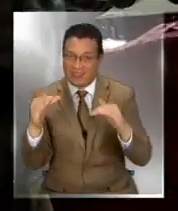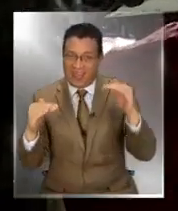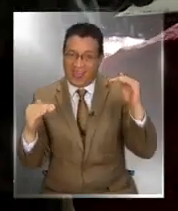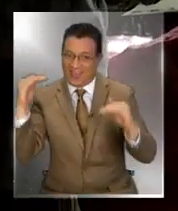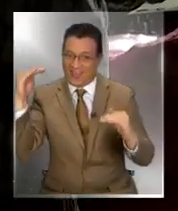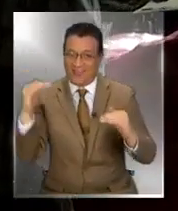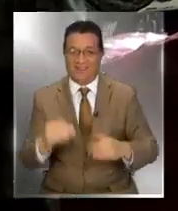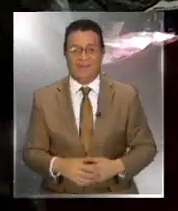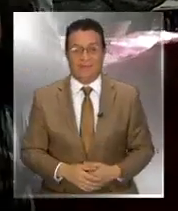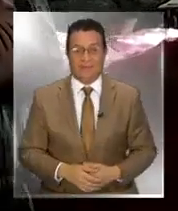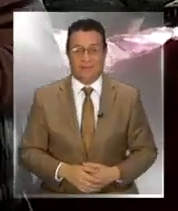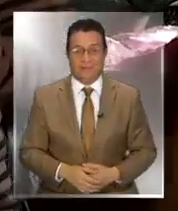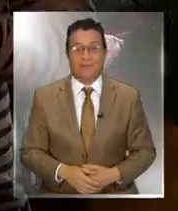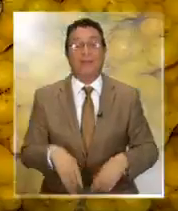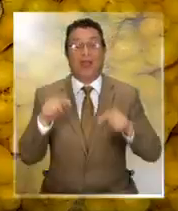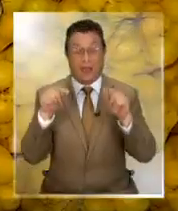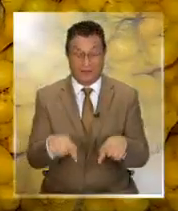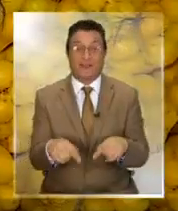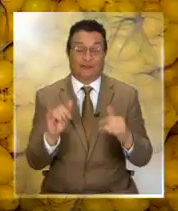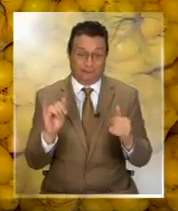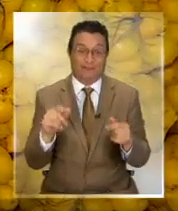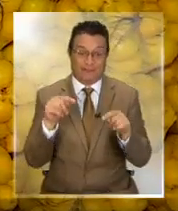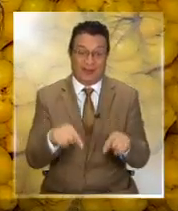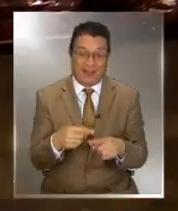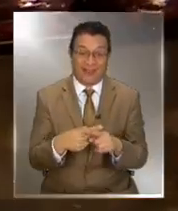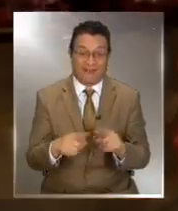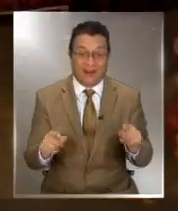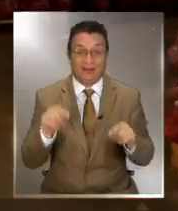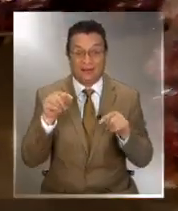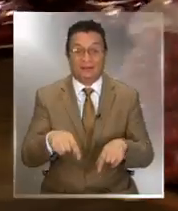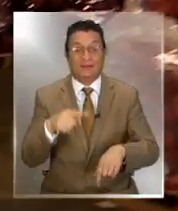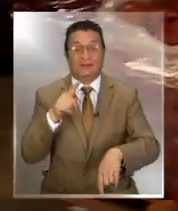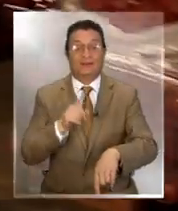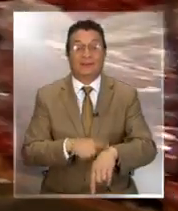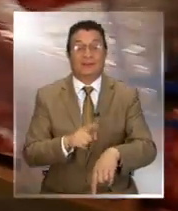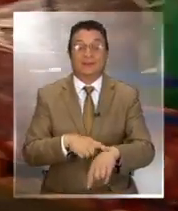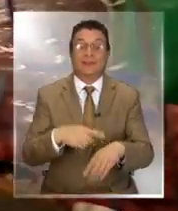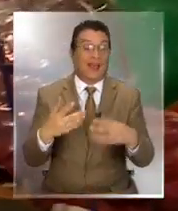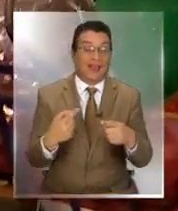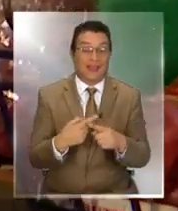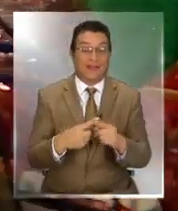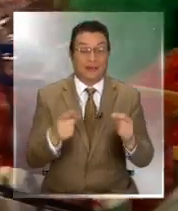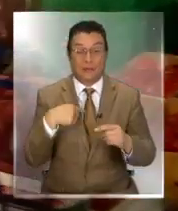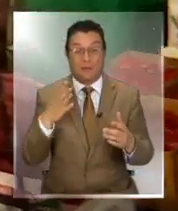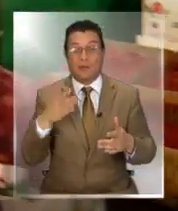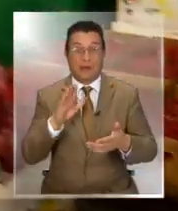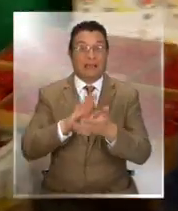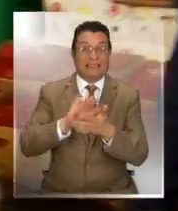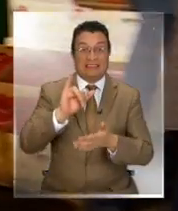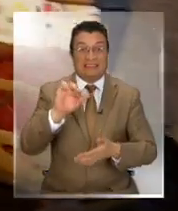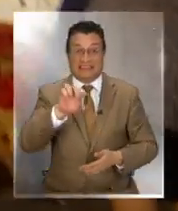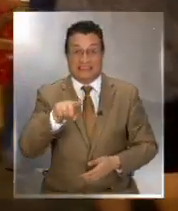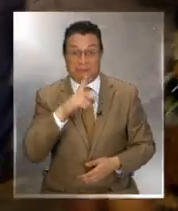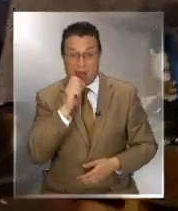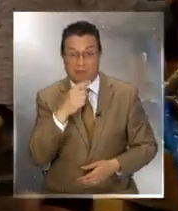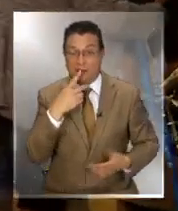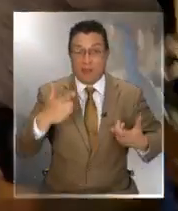Hay que estar rápidamente. Sí, aquí uno anda con la chispa, como el